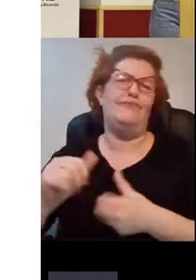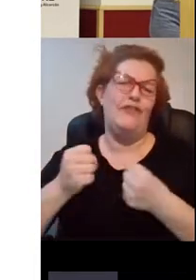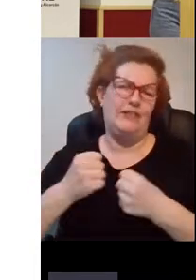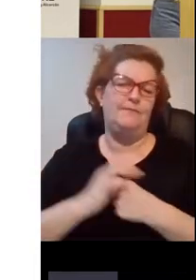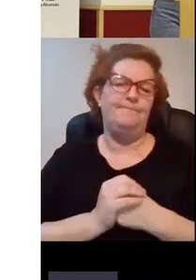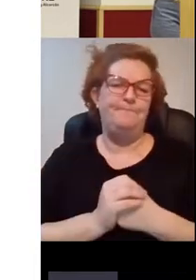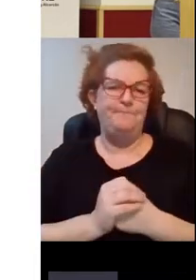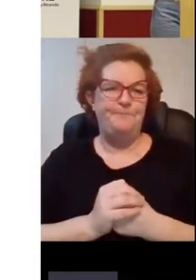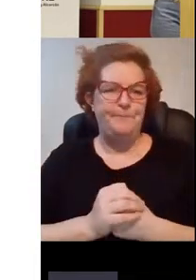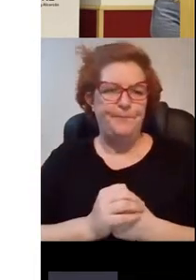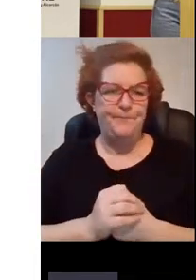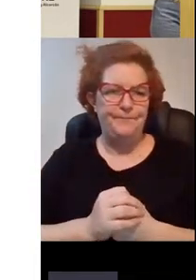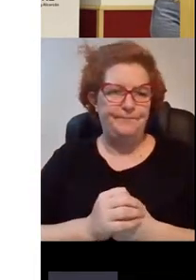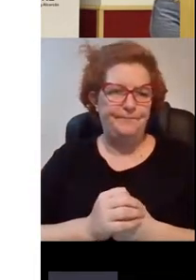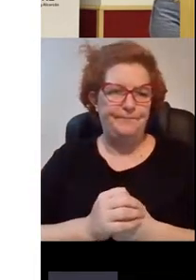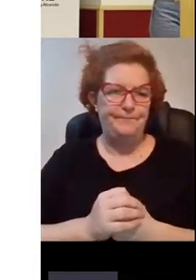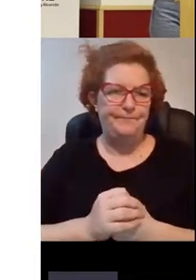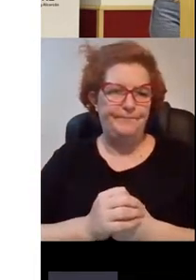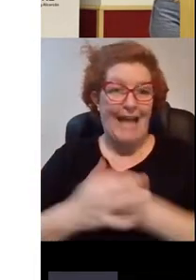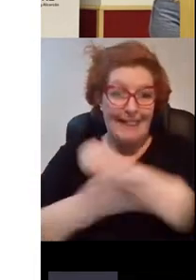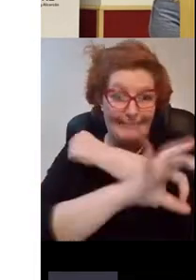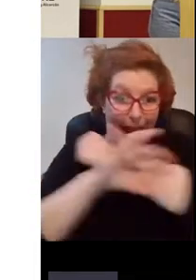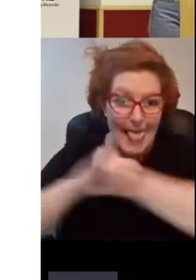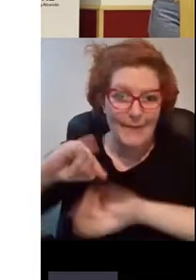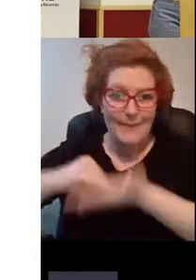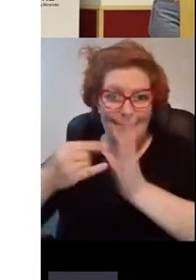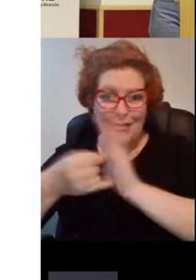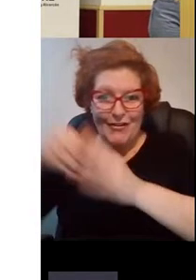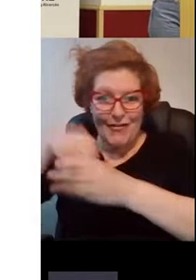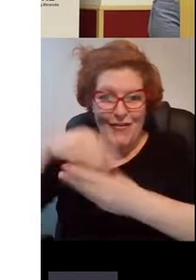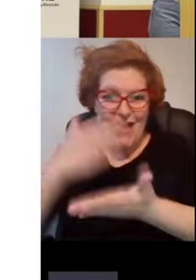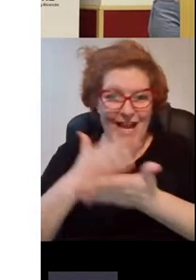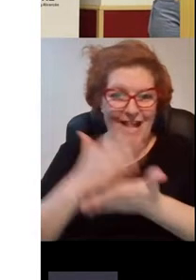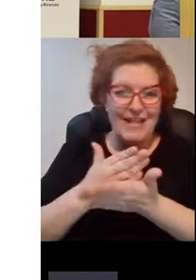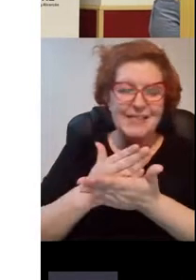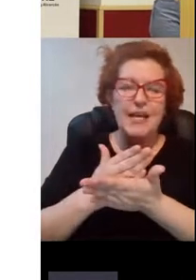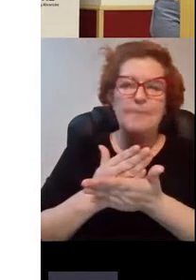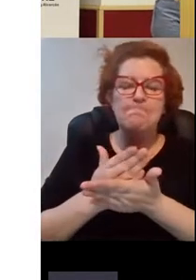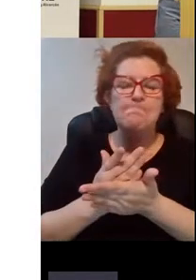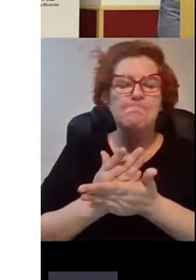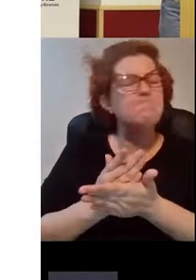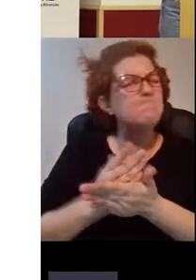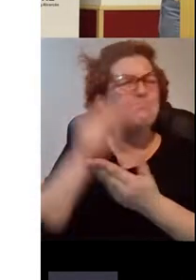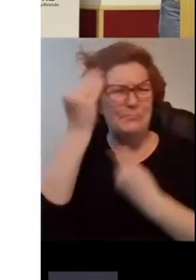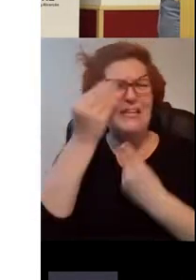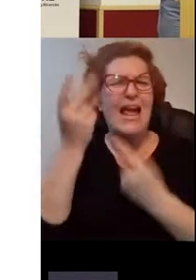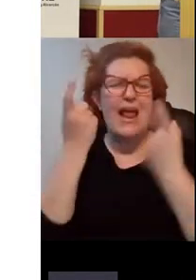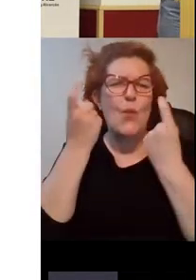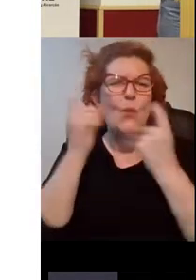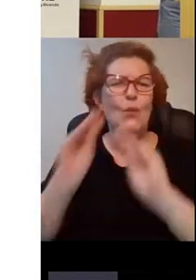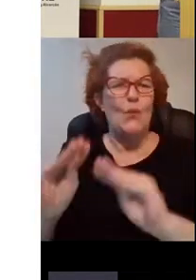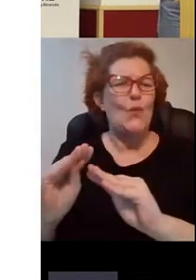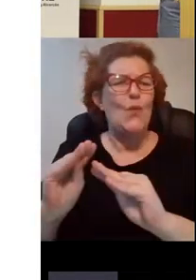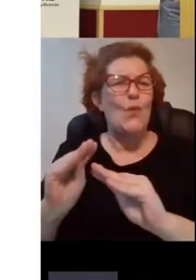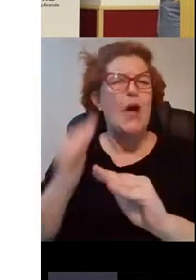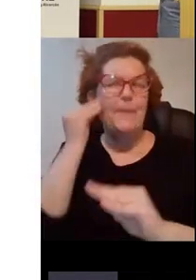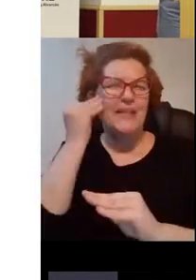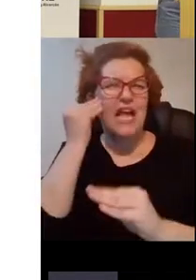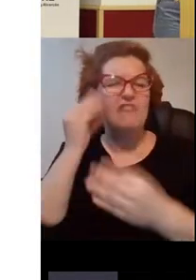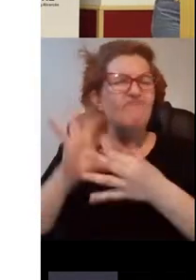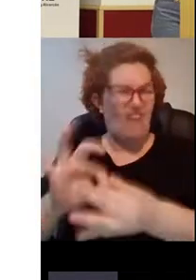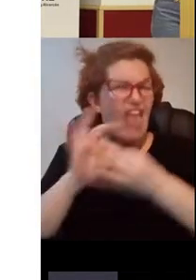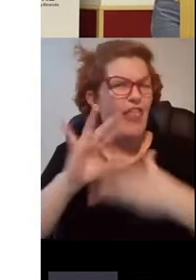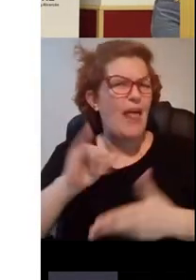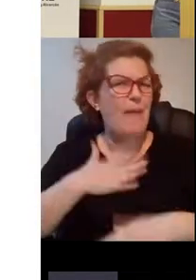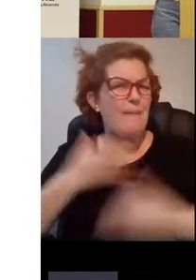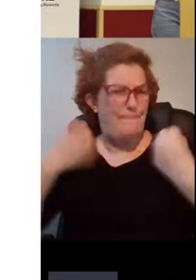de traducción. Las tareas y proyectos de clase también consideran que tienen mucho que ver con las prácticas que ellos